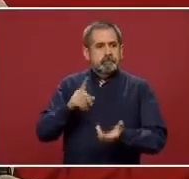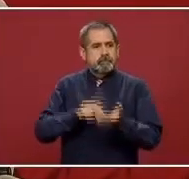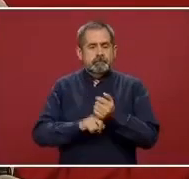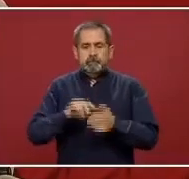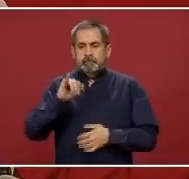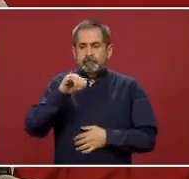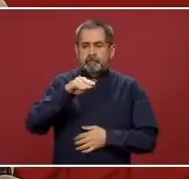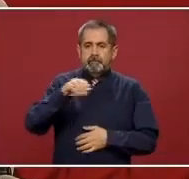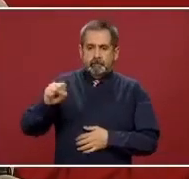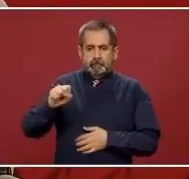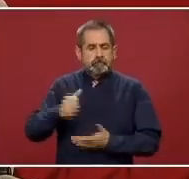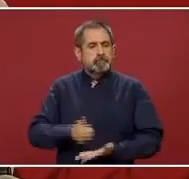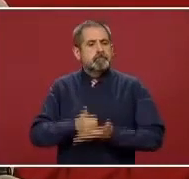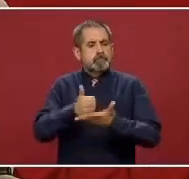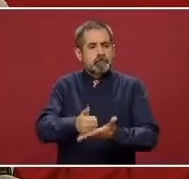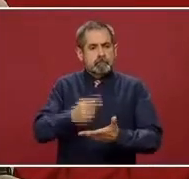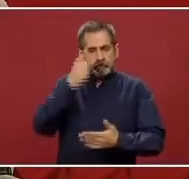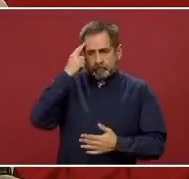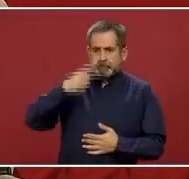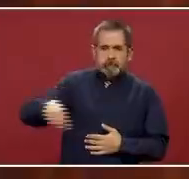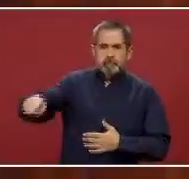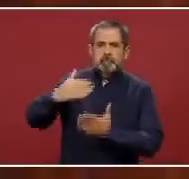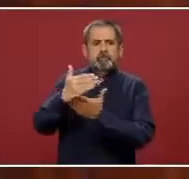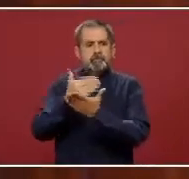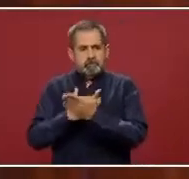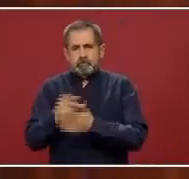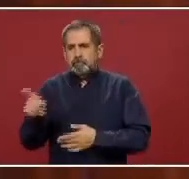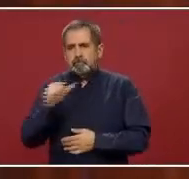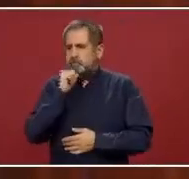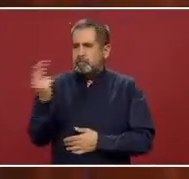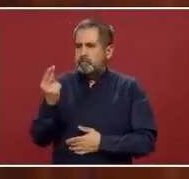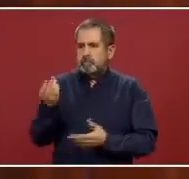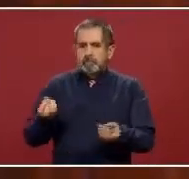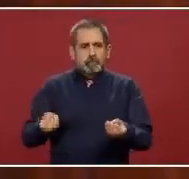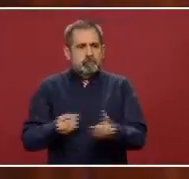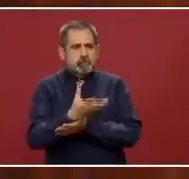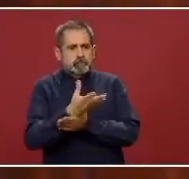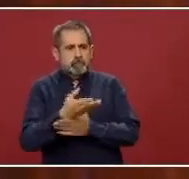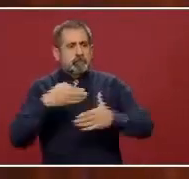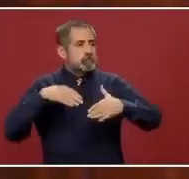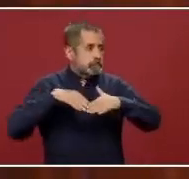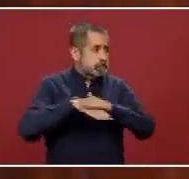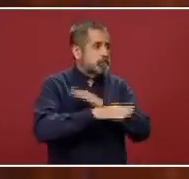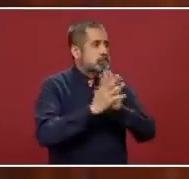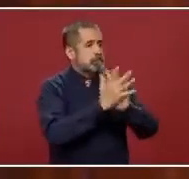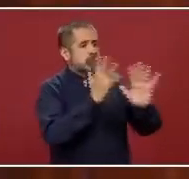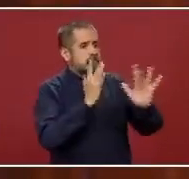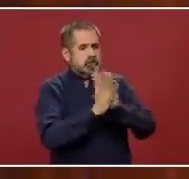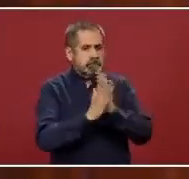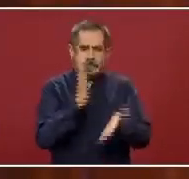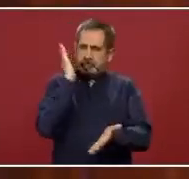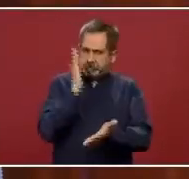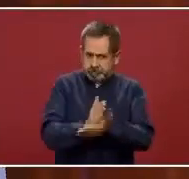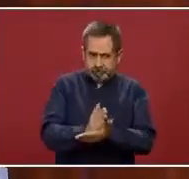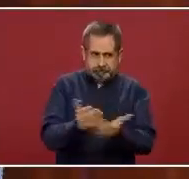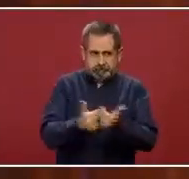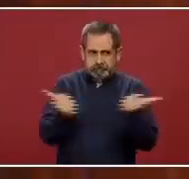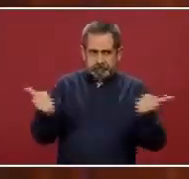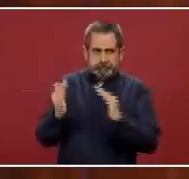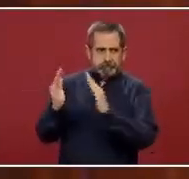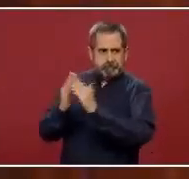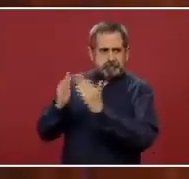para mantener la carga de circulación del virus baja, para romper las cadenas de transmisión y